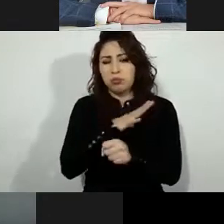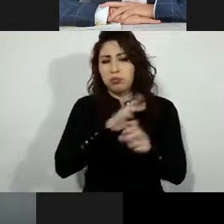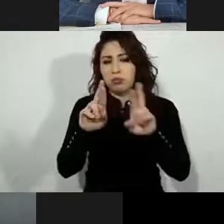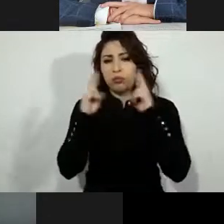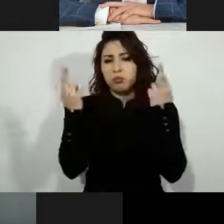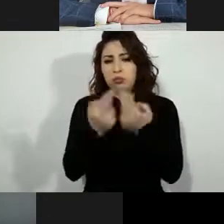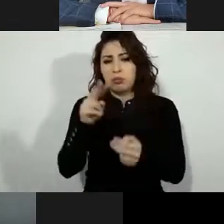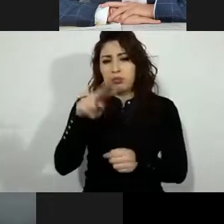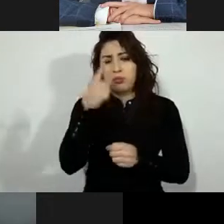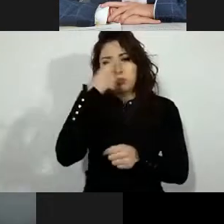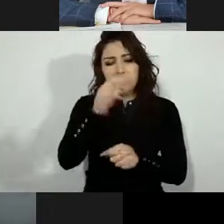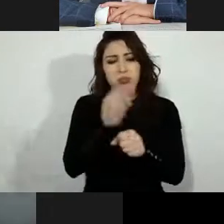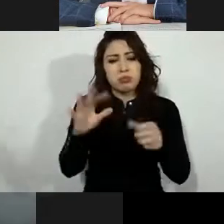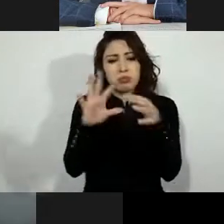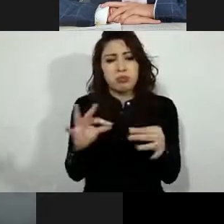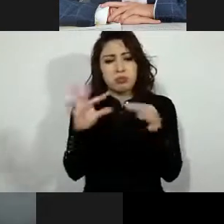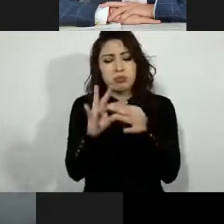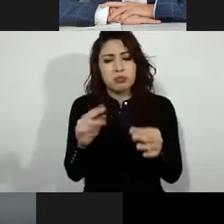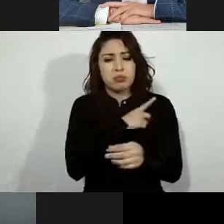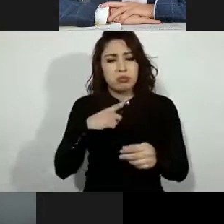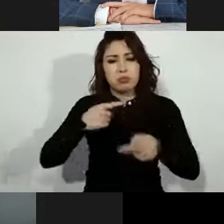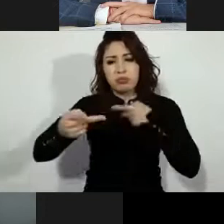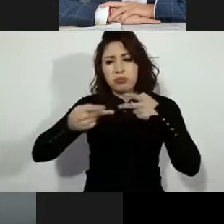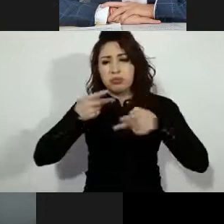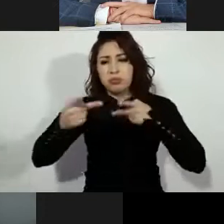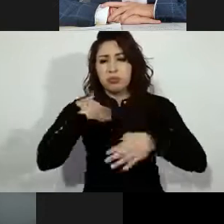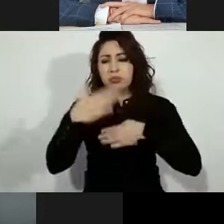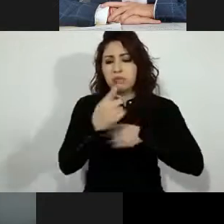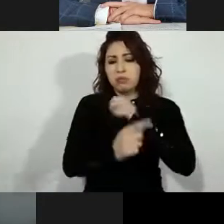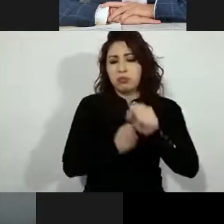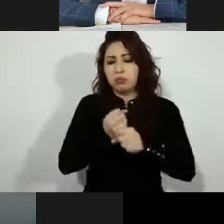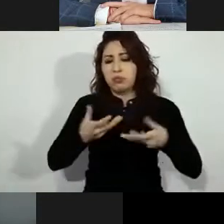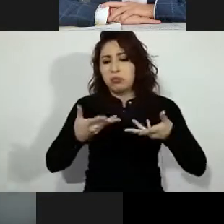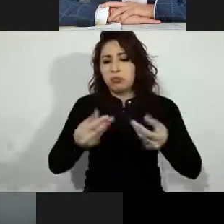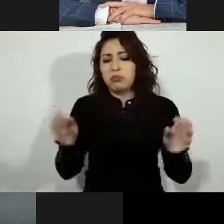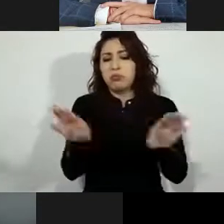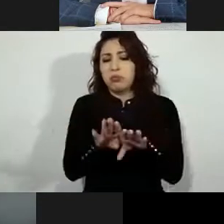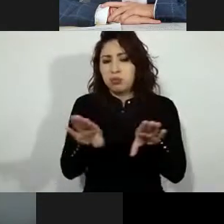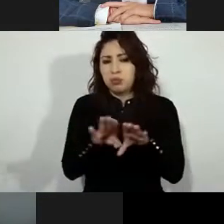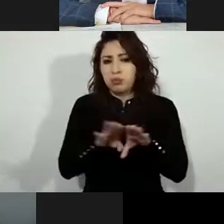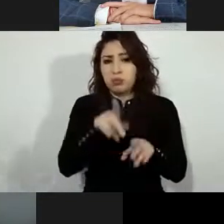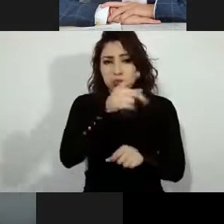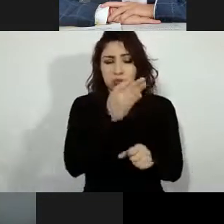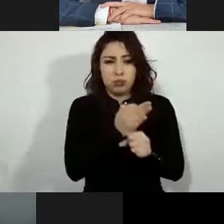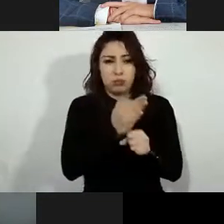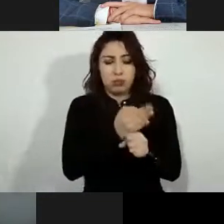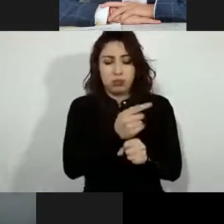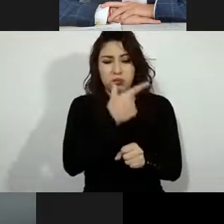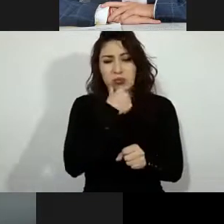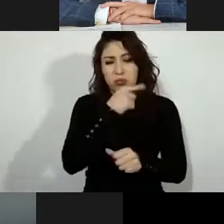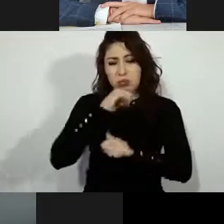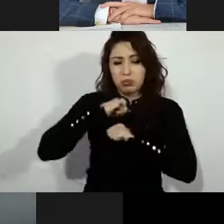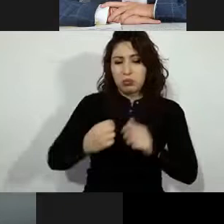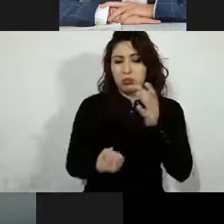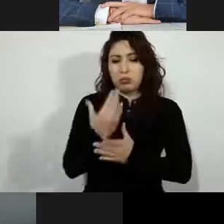públicos de lo que tenemos que prever y evidentemente usted mandarnos con toda calma y profesionalismo, como sabemos que lo